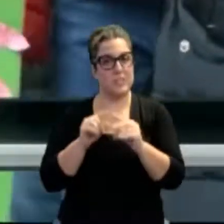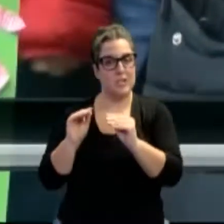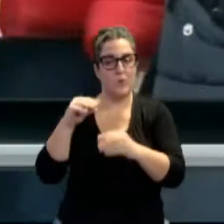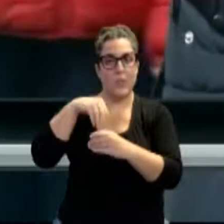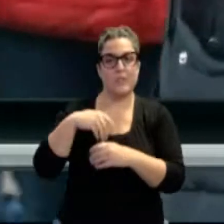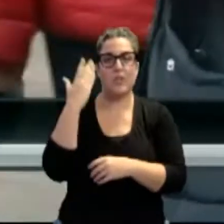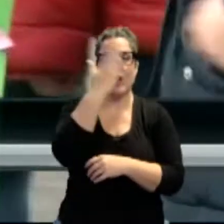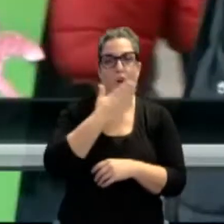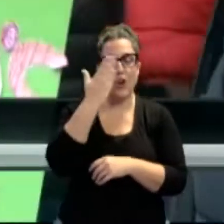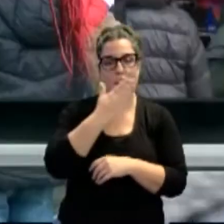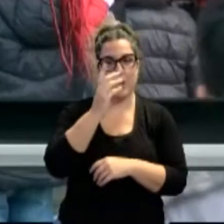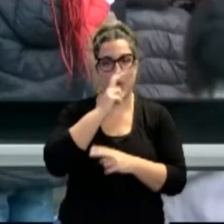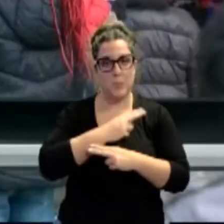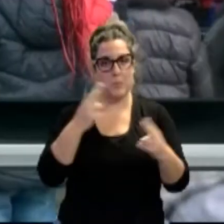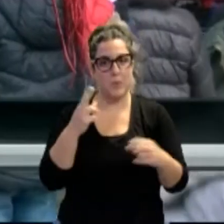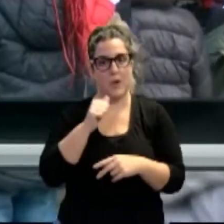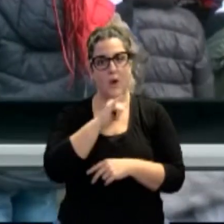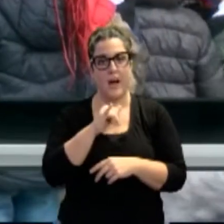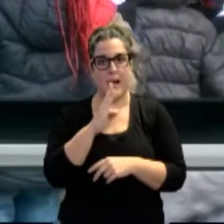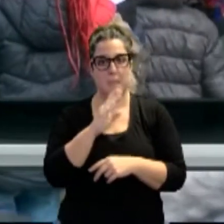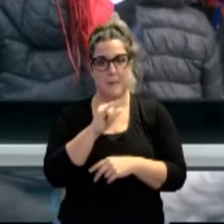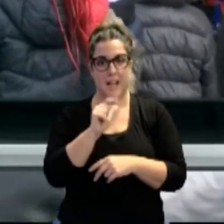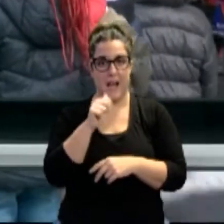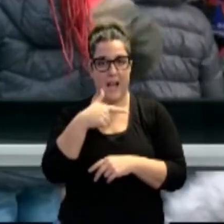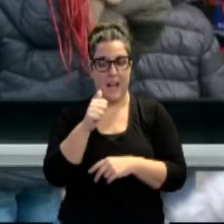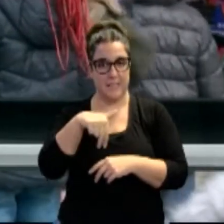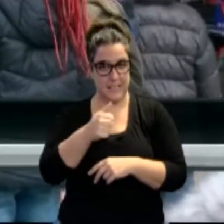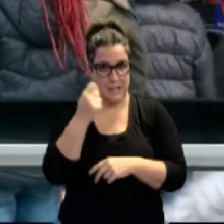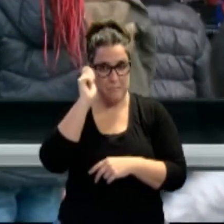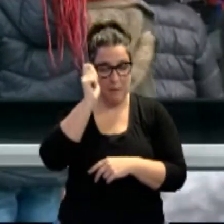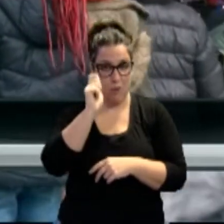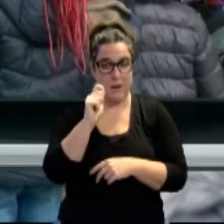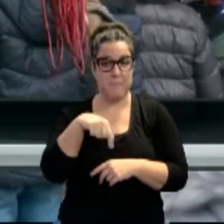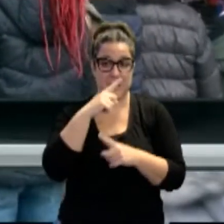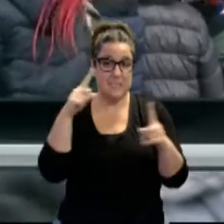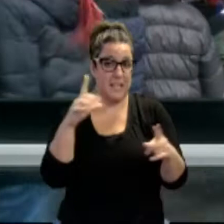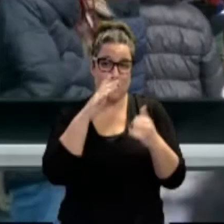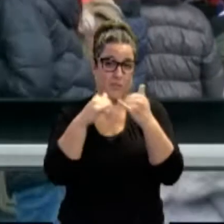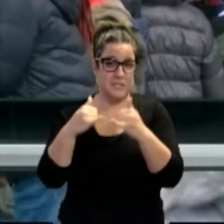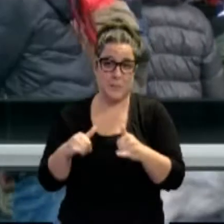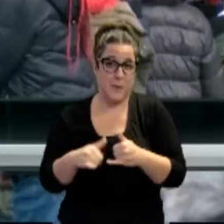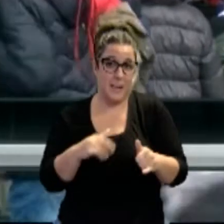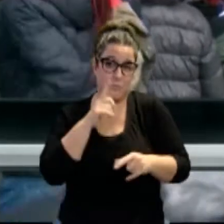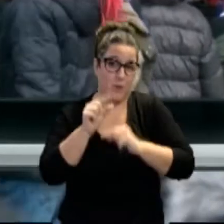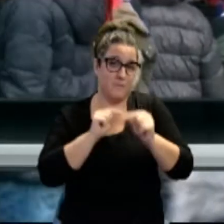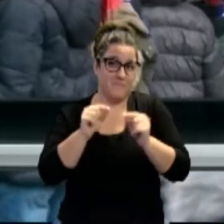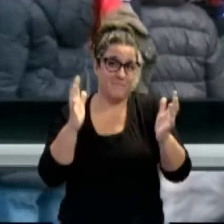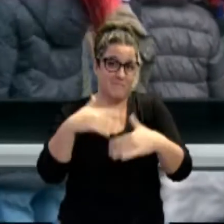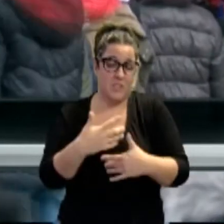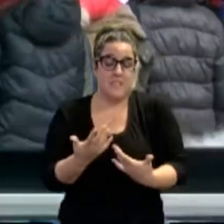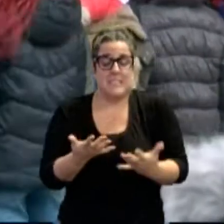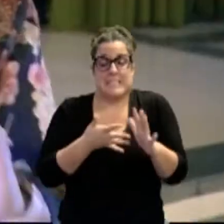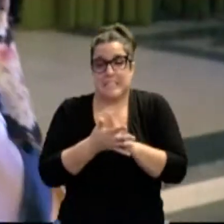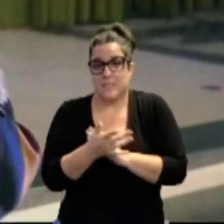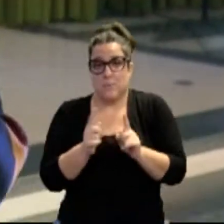Colegio Público Azpilagaña en Pamplona. Este año, debido a la situación sanitaria, los festivales de Navidad se reinventan. Algunos centros incluso han optado